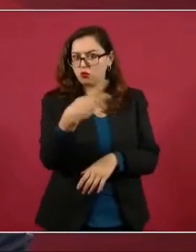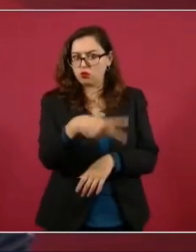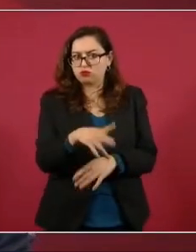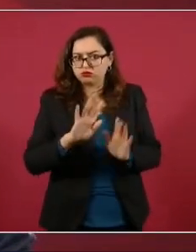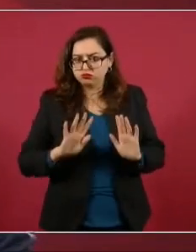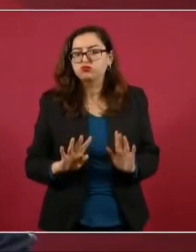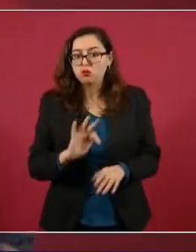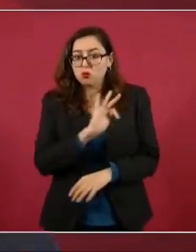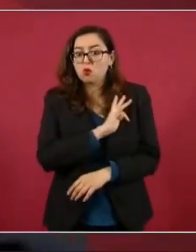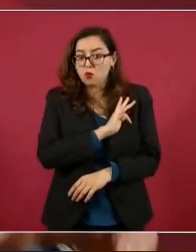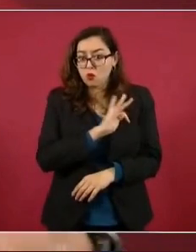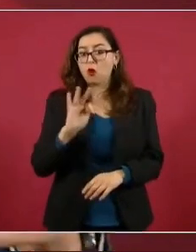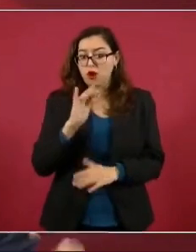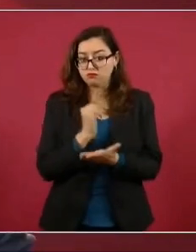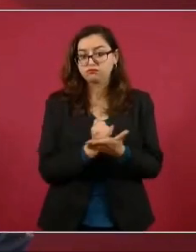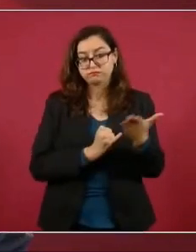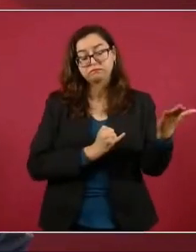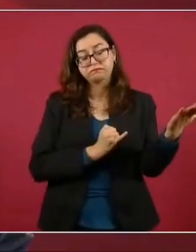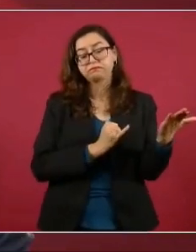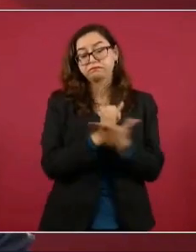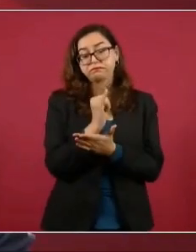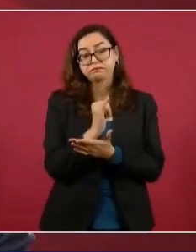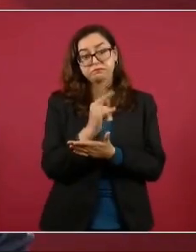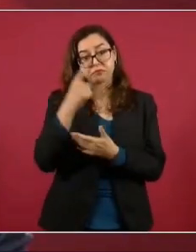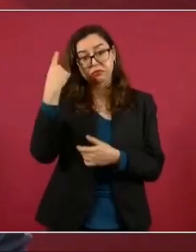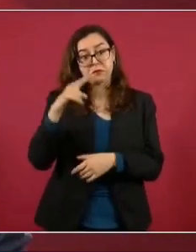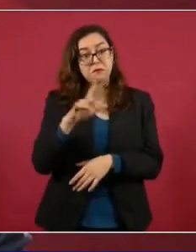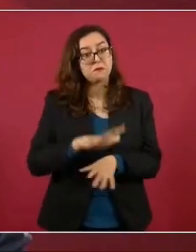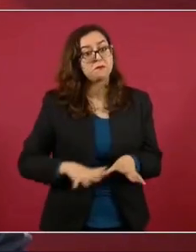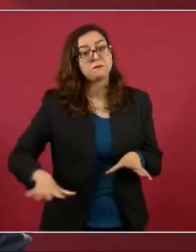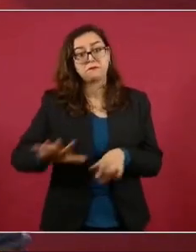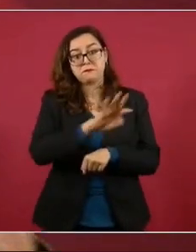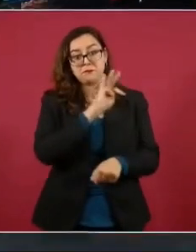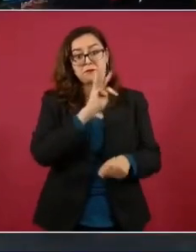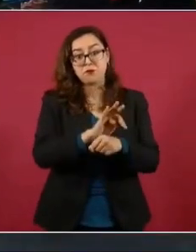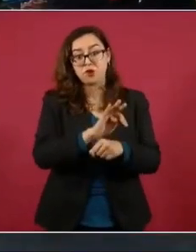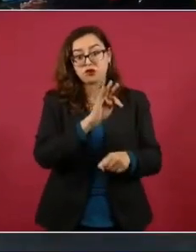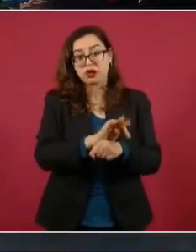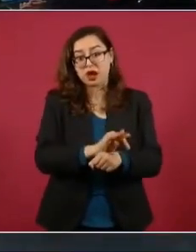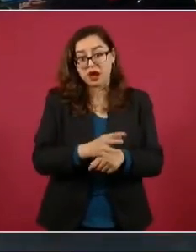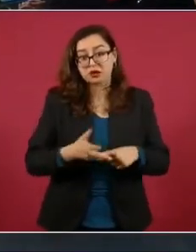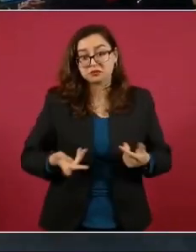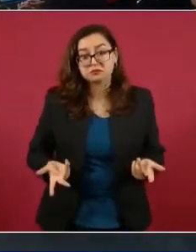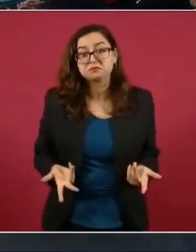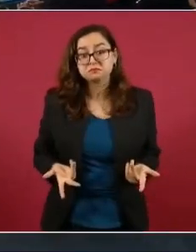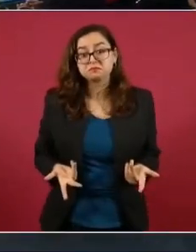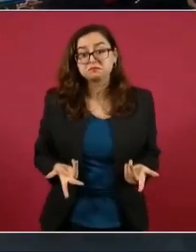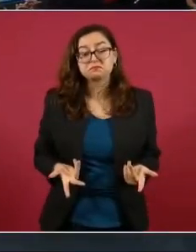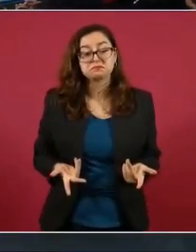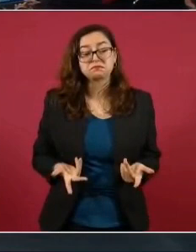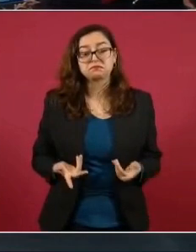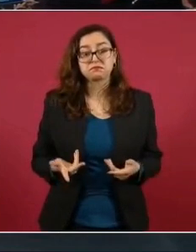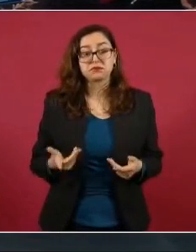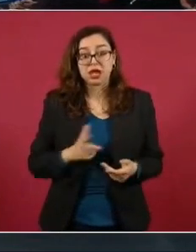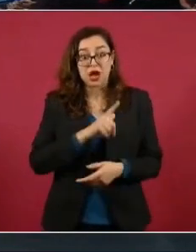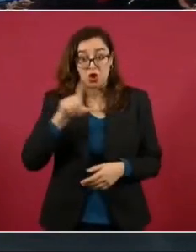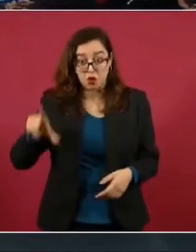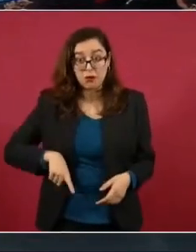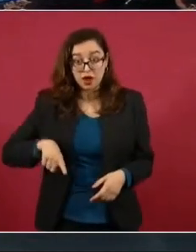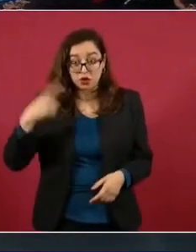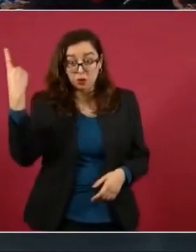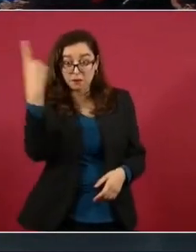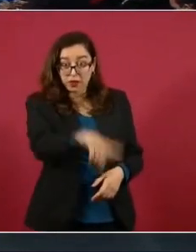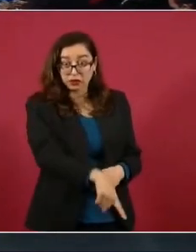decisiones sobre la protección general de las personas viajeras, pero no fue una indicación